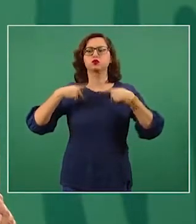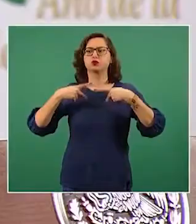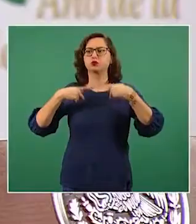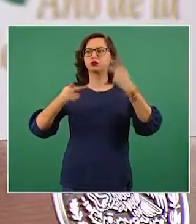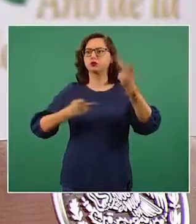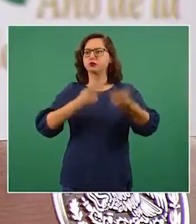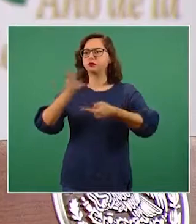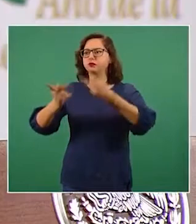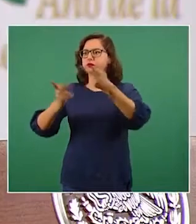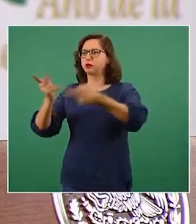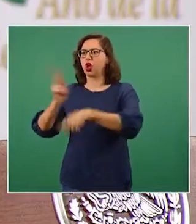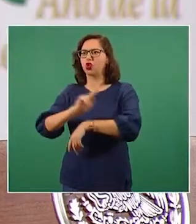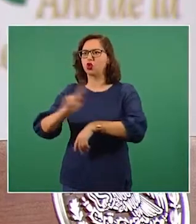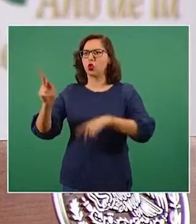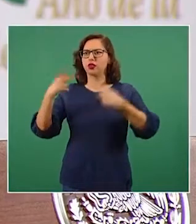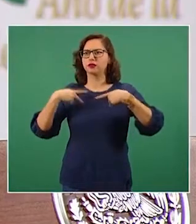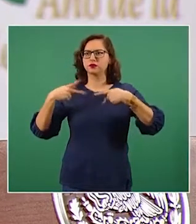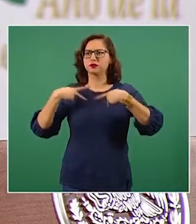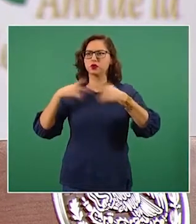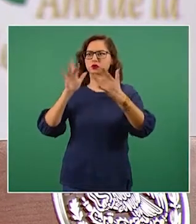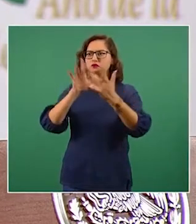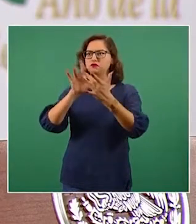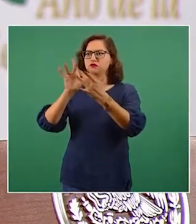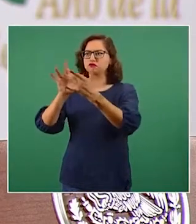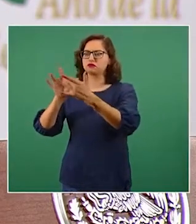y le preguntara